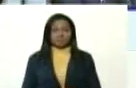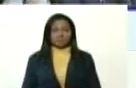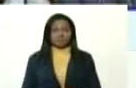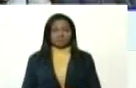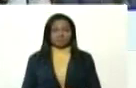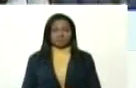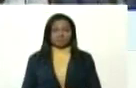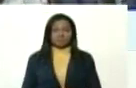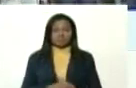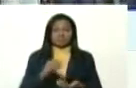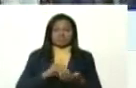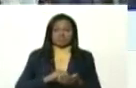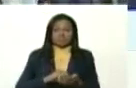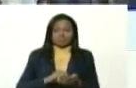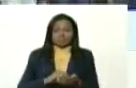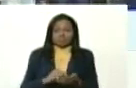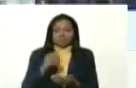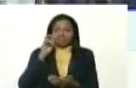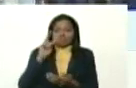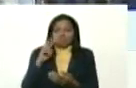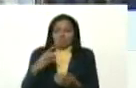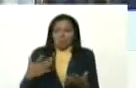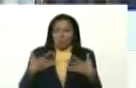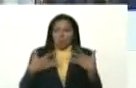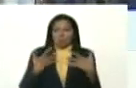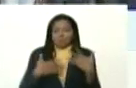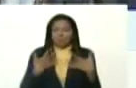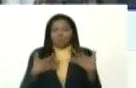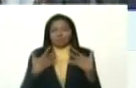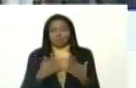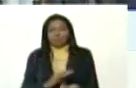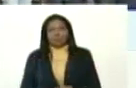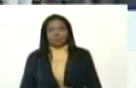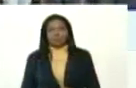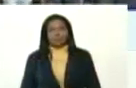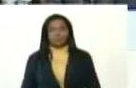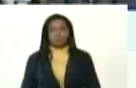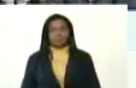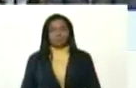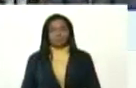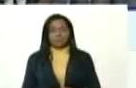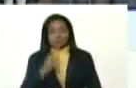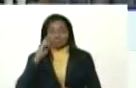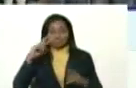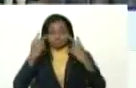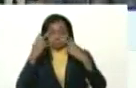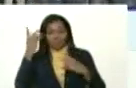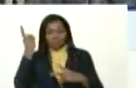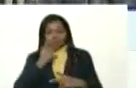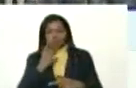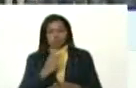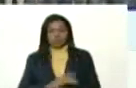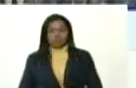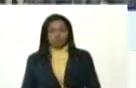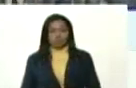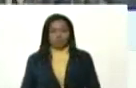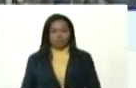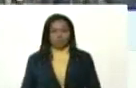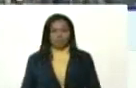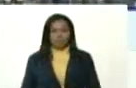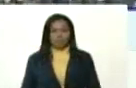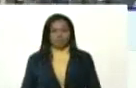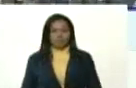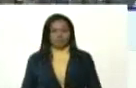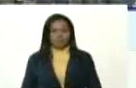Se puso buchón, pues. Bueno, Darío, muy bien. Escúchame bien, Darío. Estás dando tus primeros